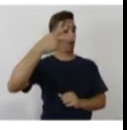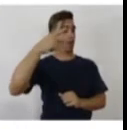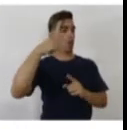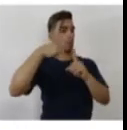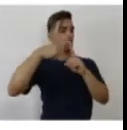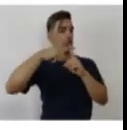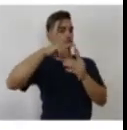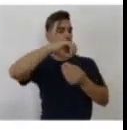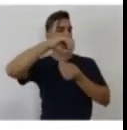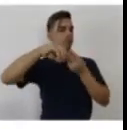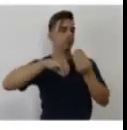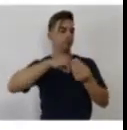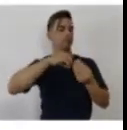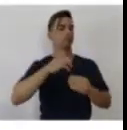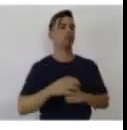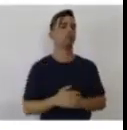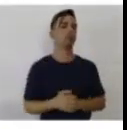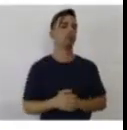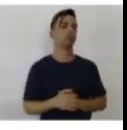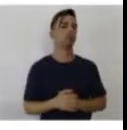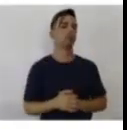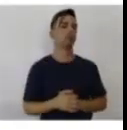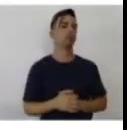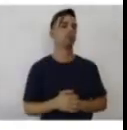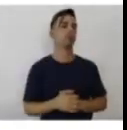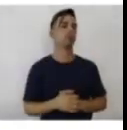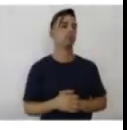cuadrado positivo.